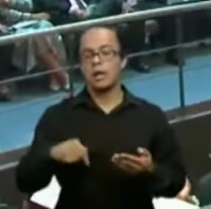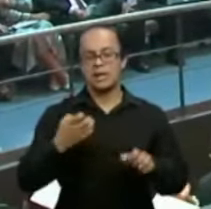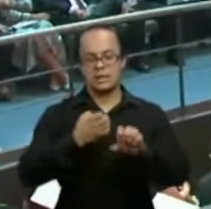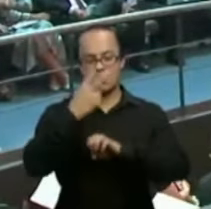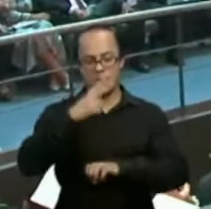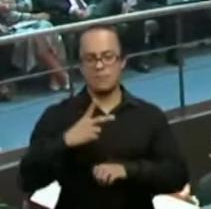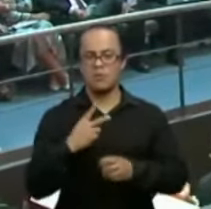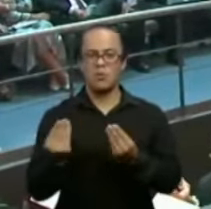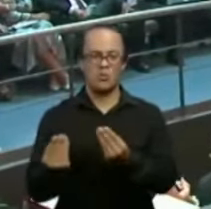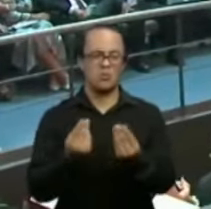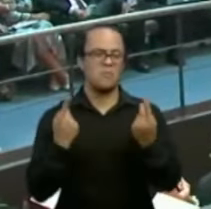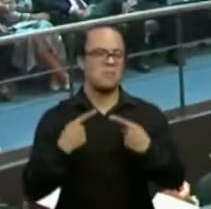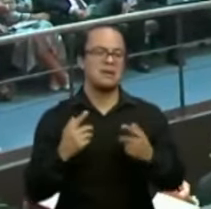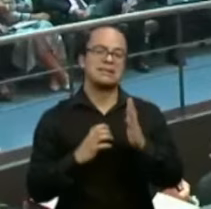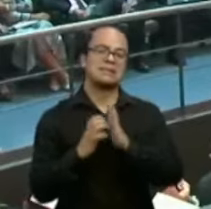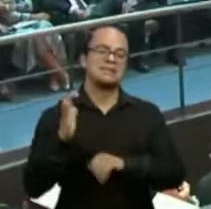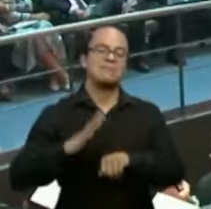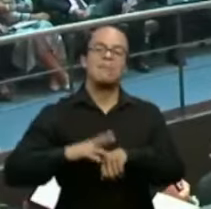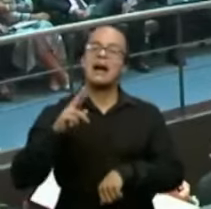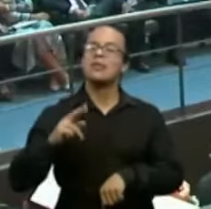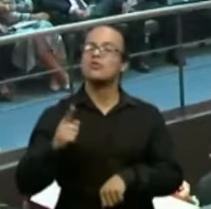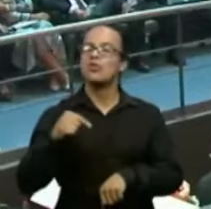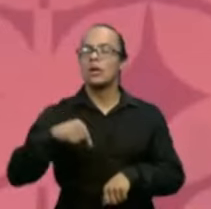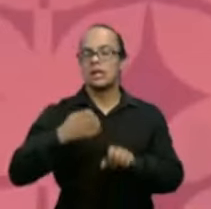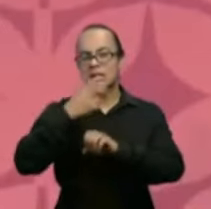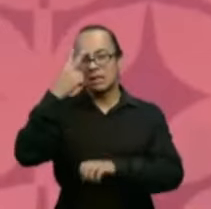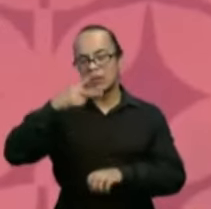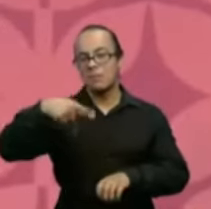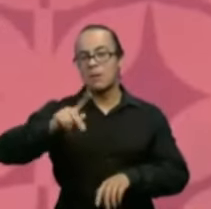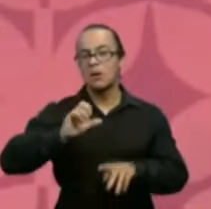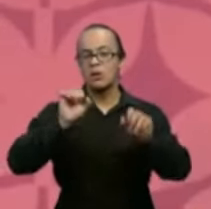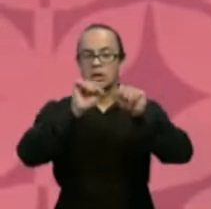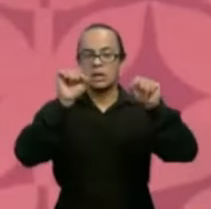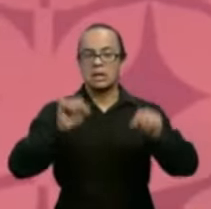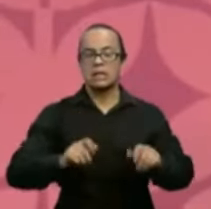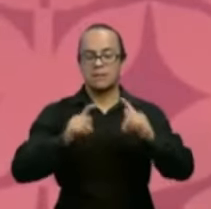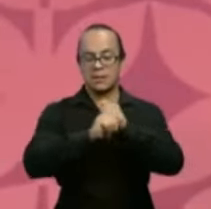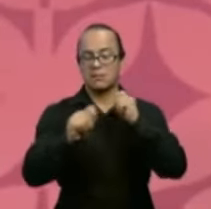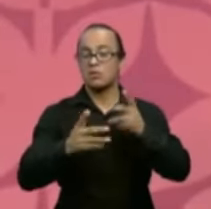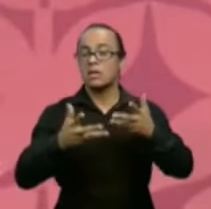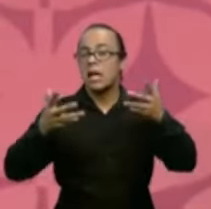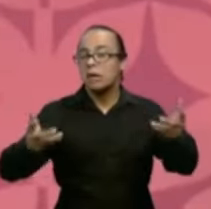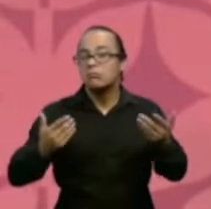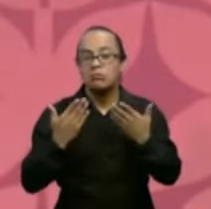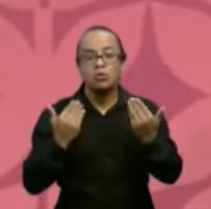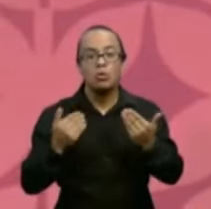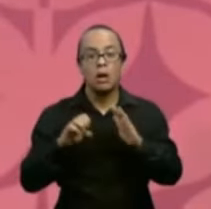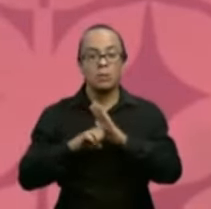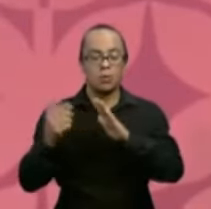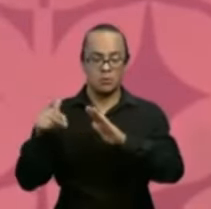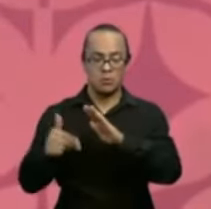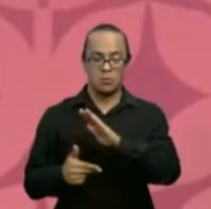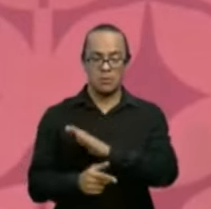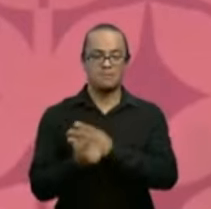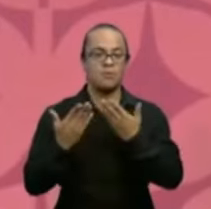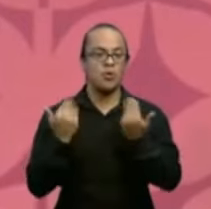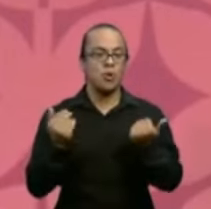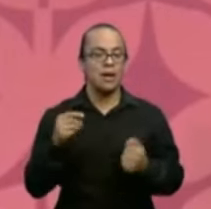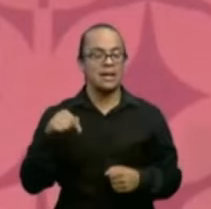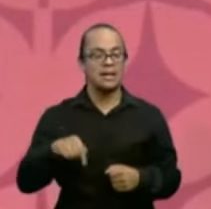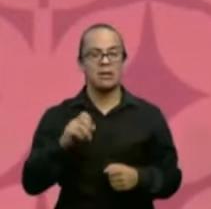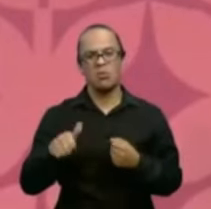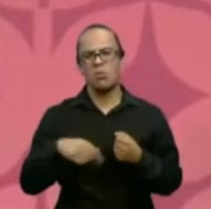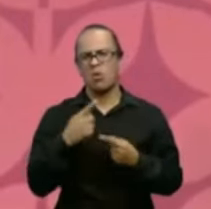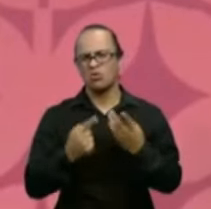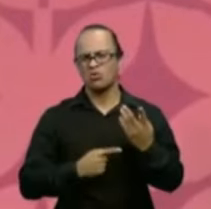poblado del país no cuenta con un sistema de transporte masivo como el metro y como otras